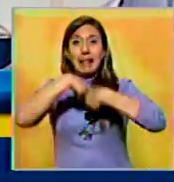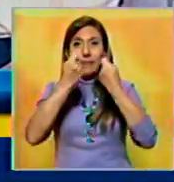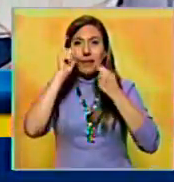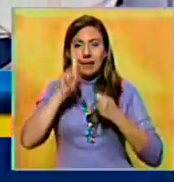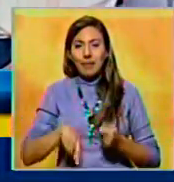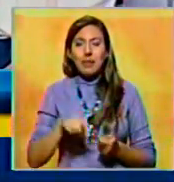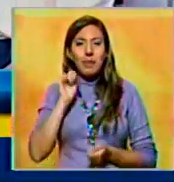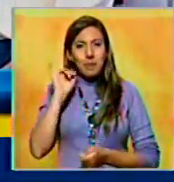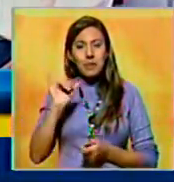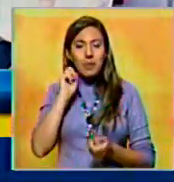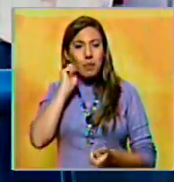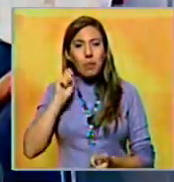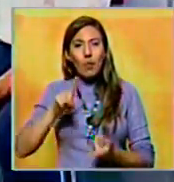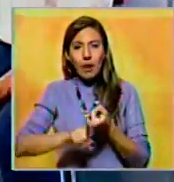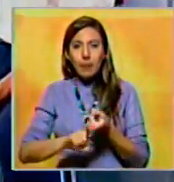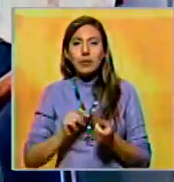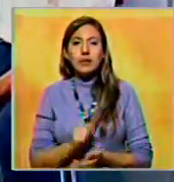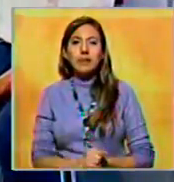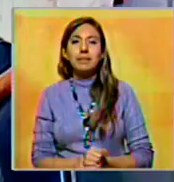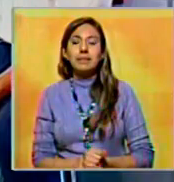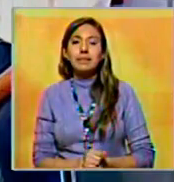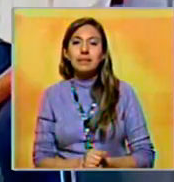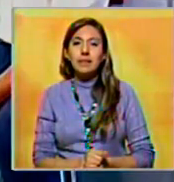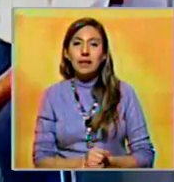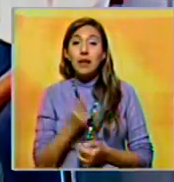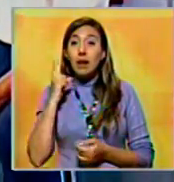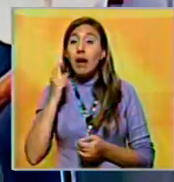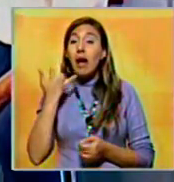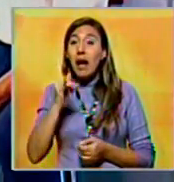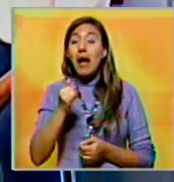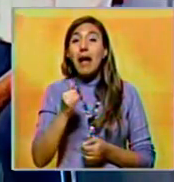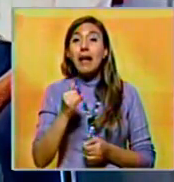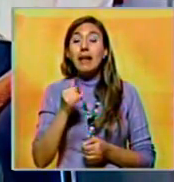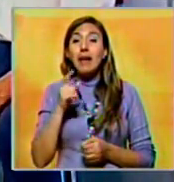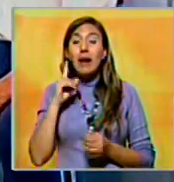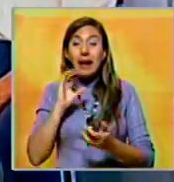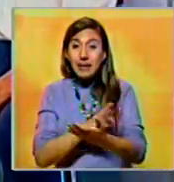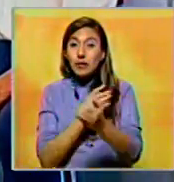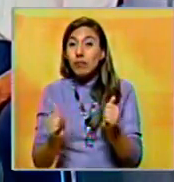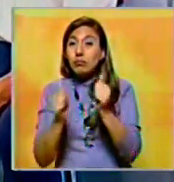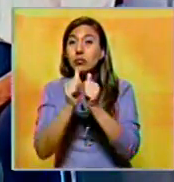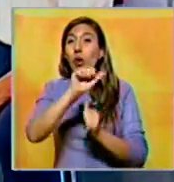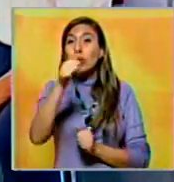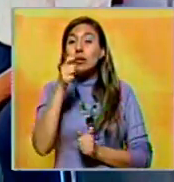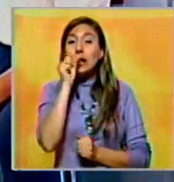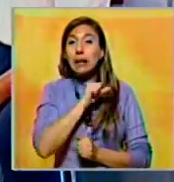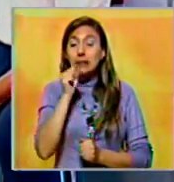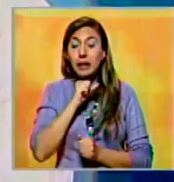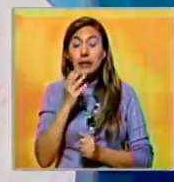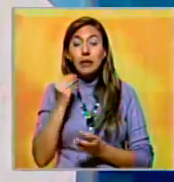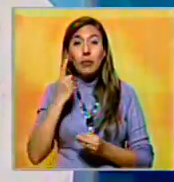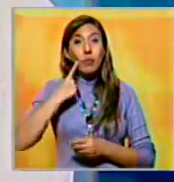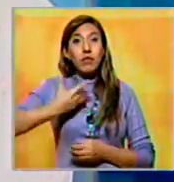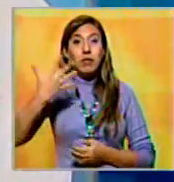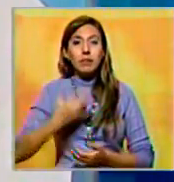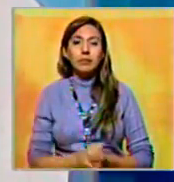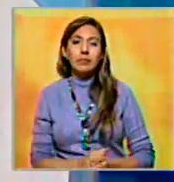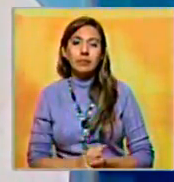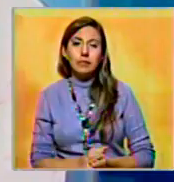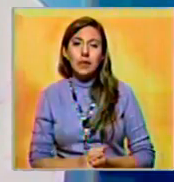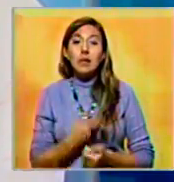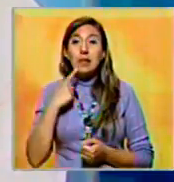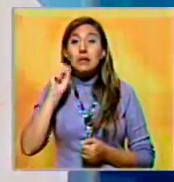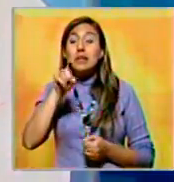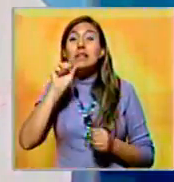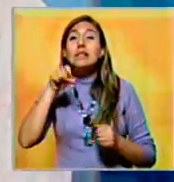Ha venido un boom desde Tú eres perfecta, increíble, una canción con Víctor Manuel que además ha pegado muchísimo. Sí, bueno, la canción Si tú